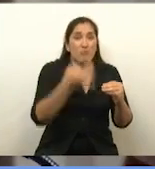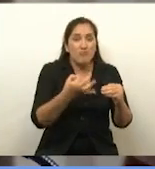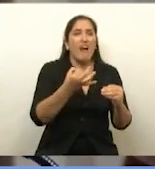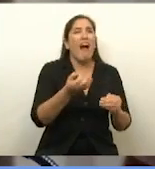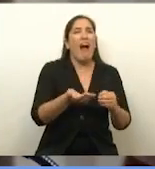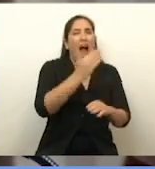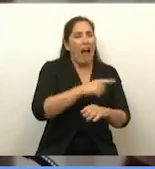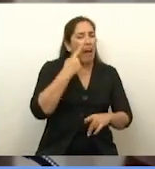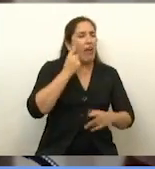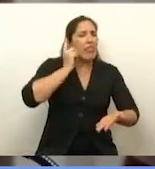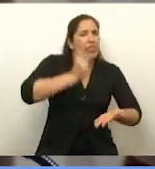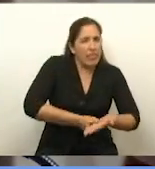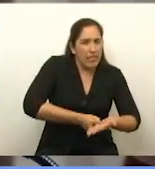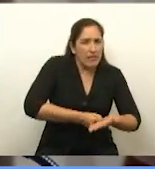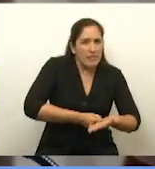decidir